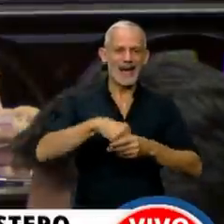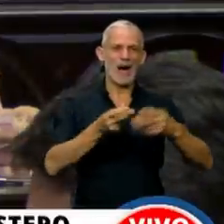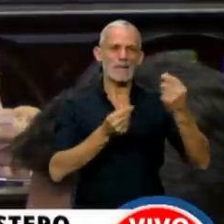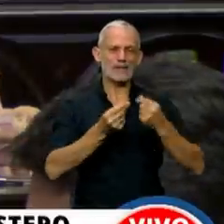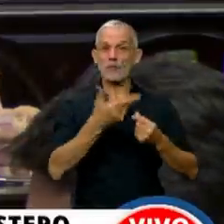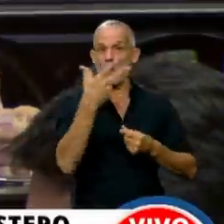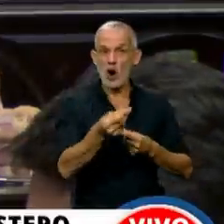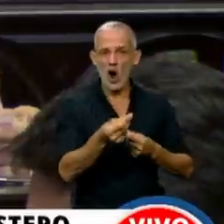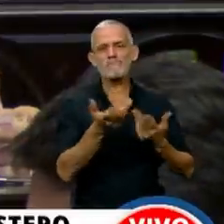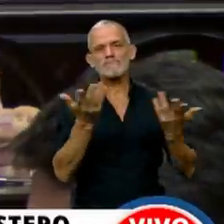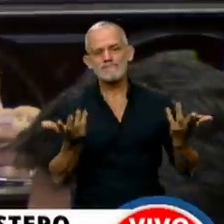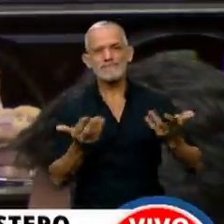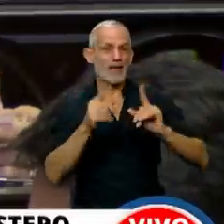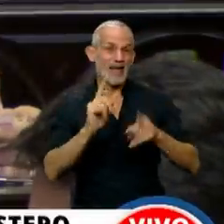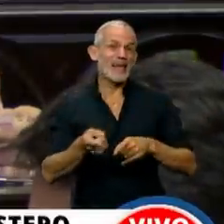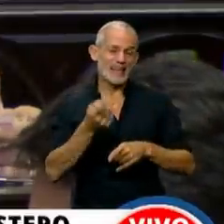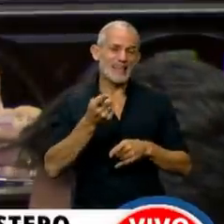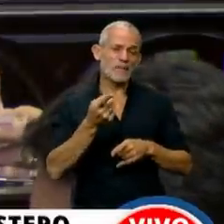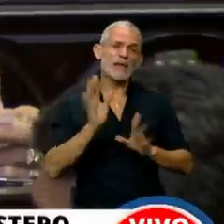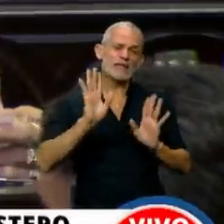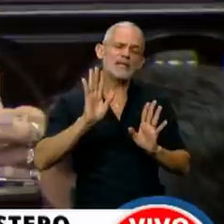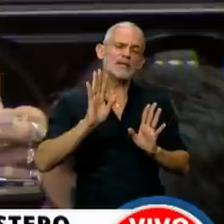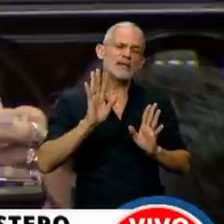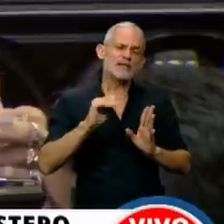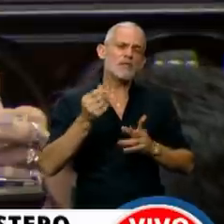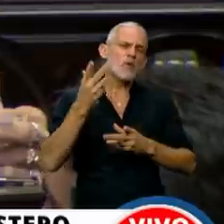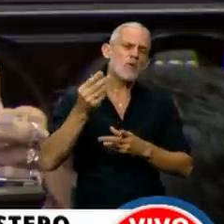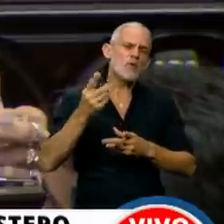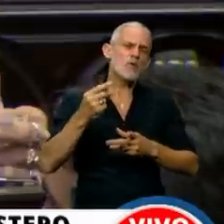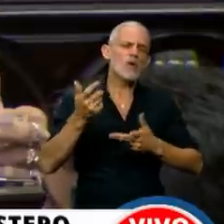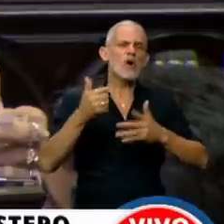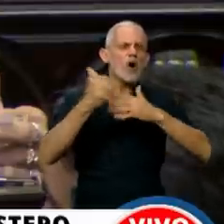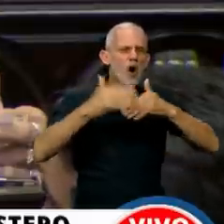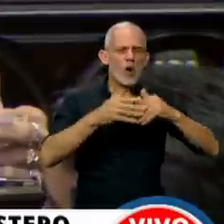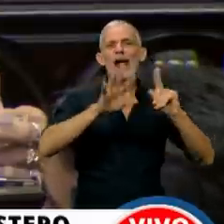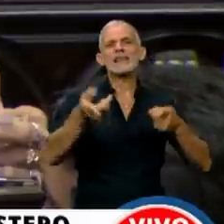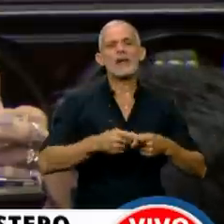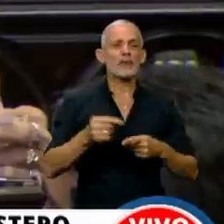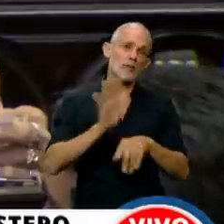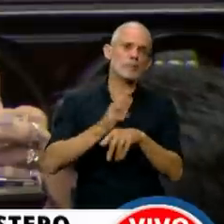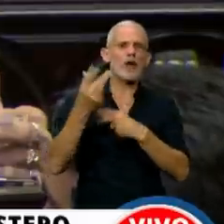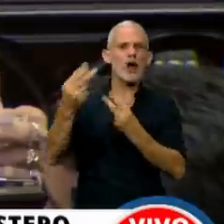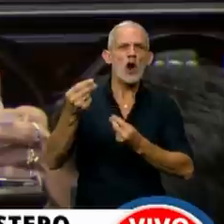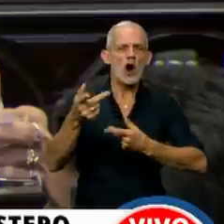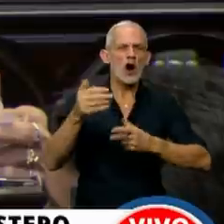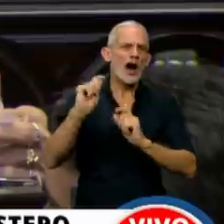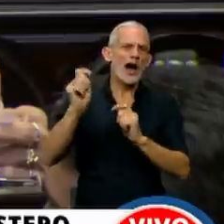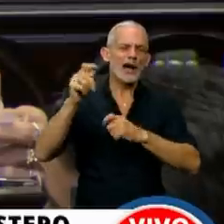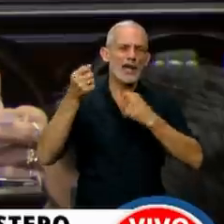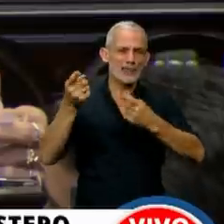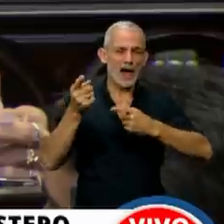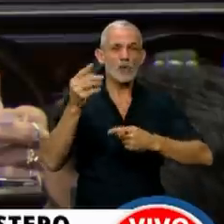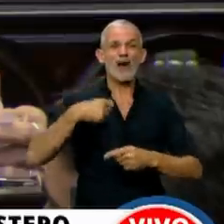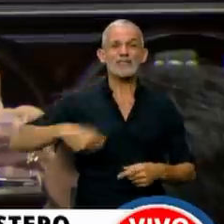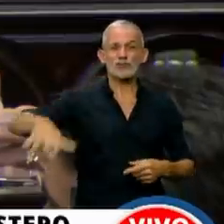presupuesto también no solamente estamos negando las obras también le estamos negando la posibilidad de que